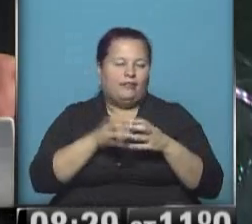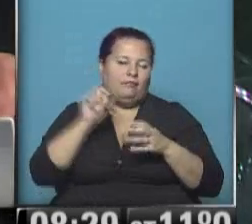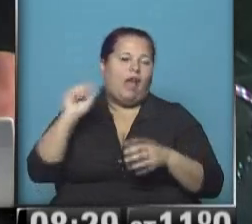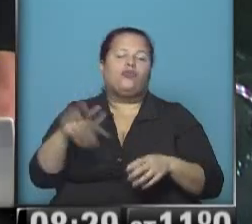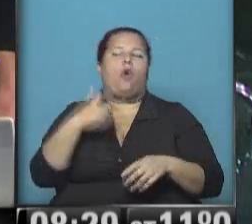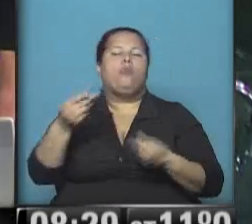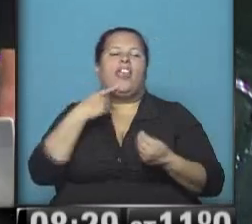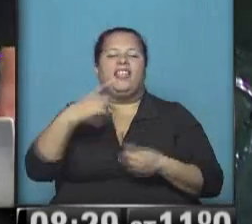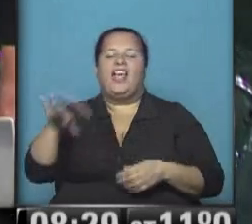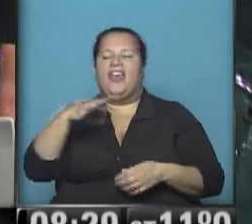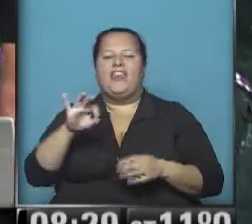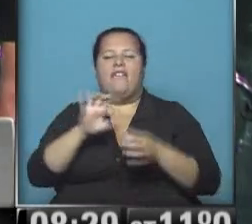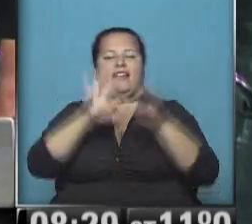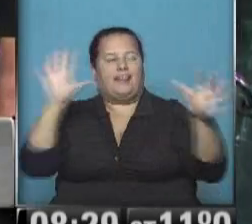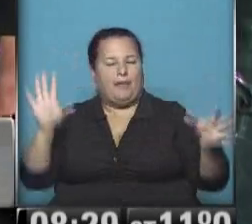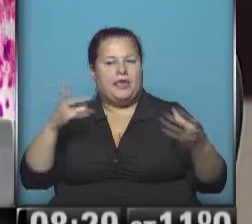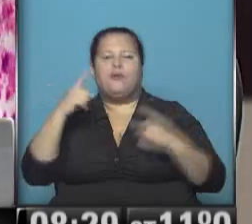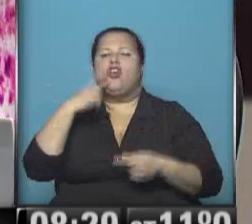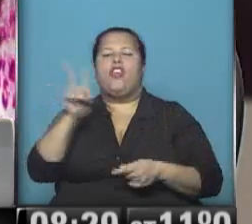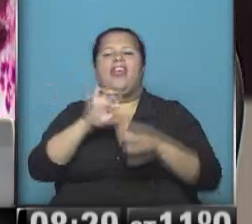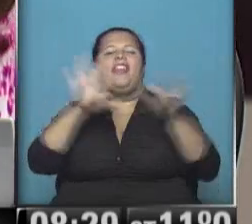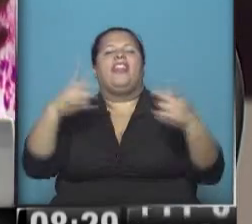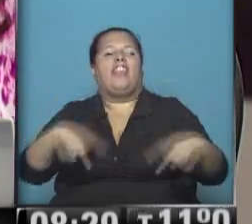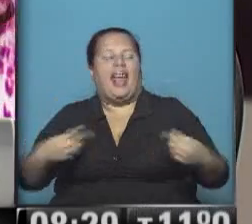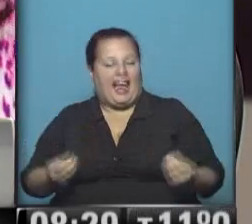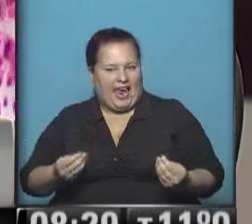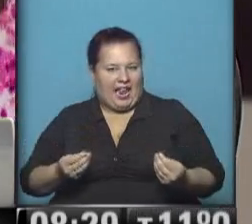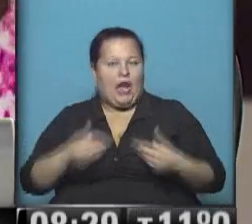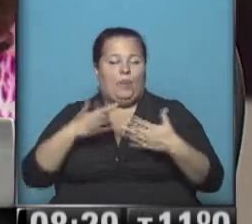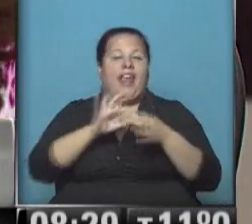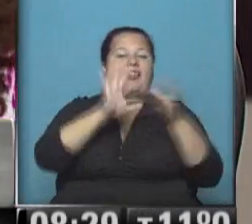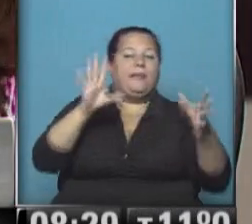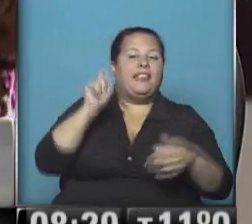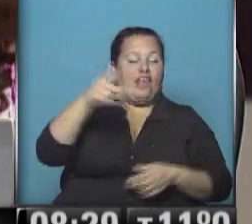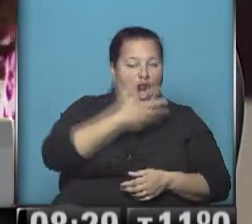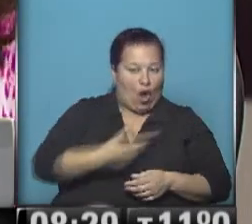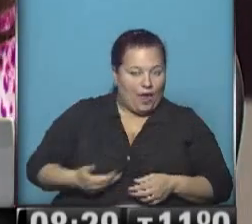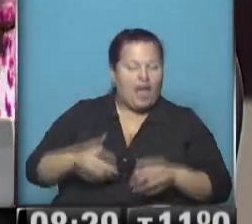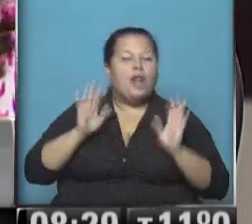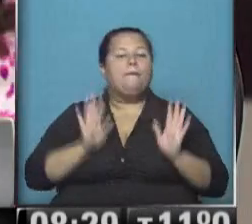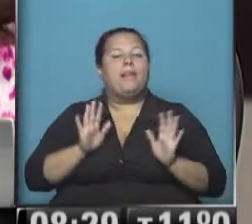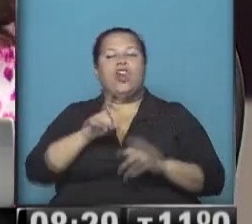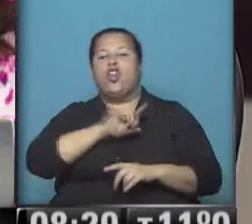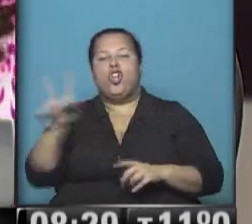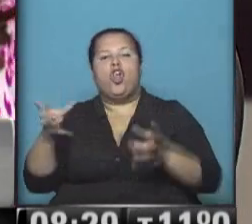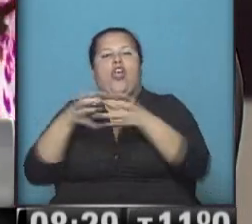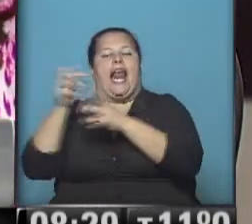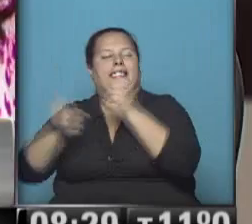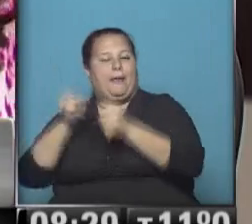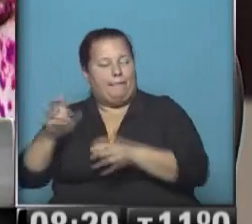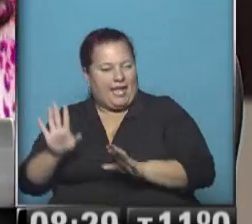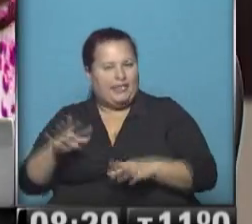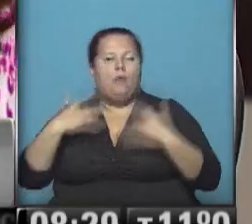que dicen que tiene que ser independiente pero nunca nos dicen independiente de que tal vez independiente del gobierno pero no de las corporaciones